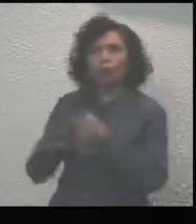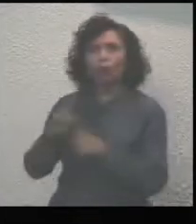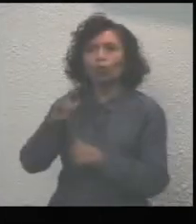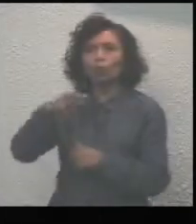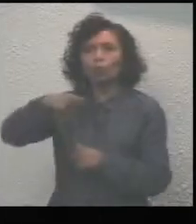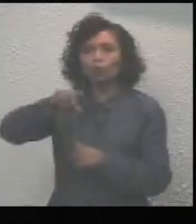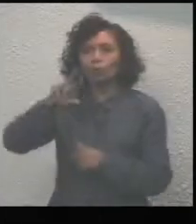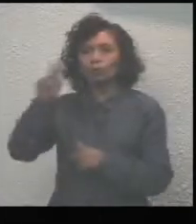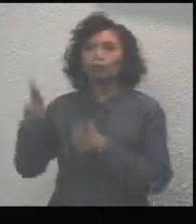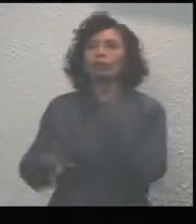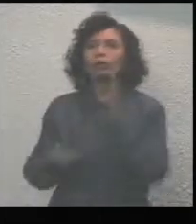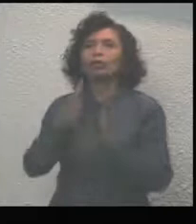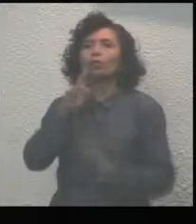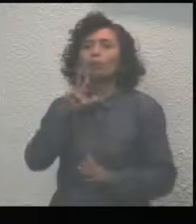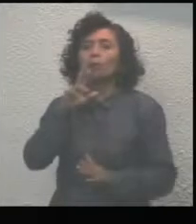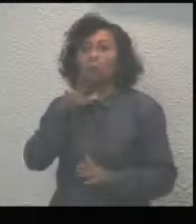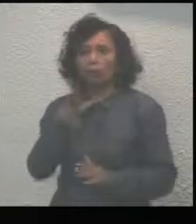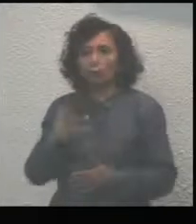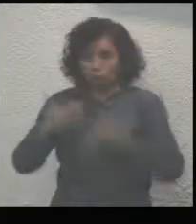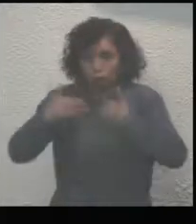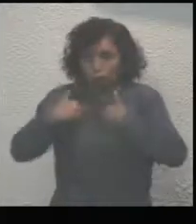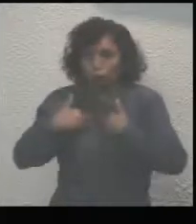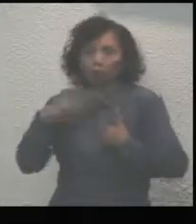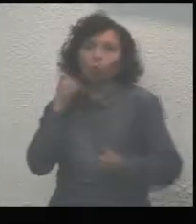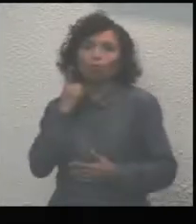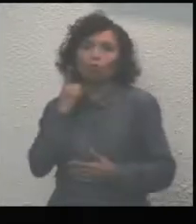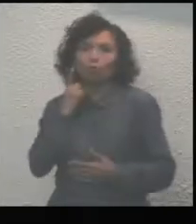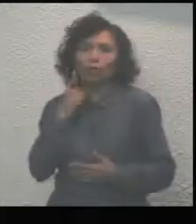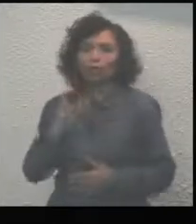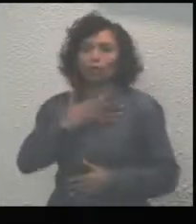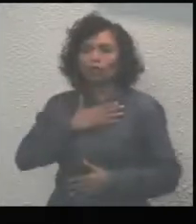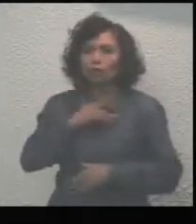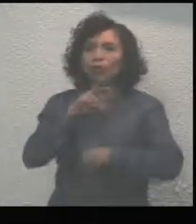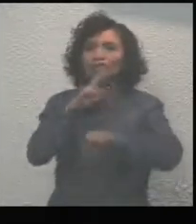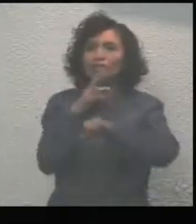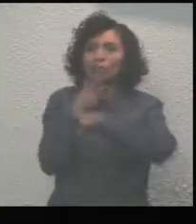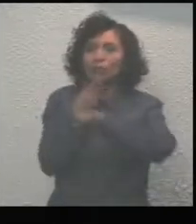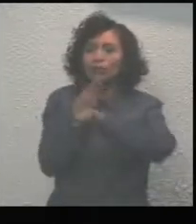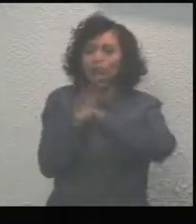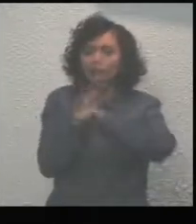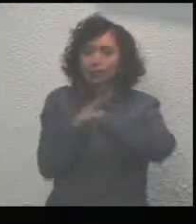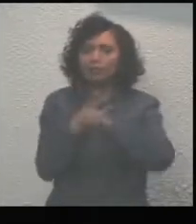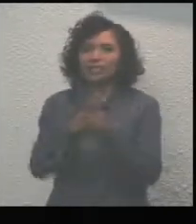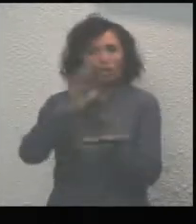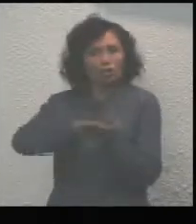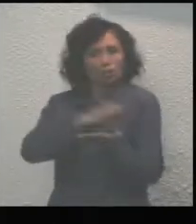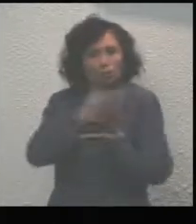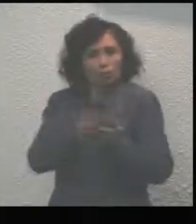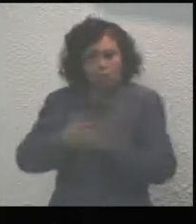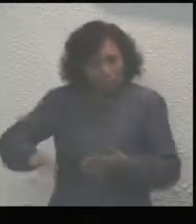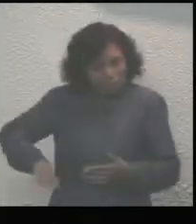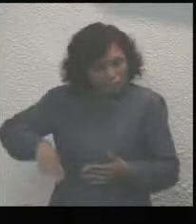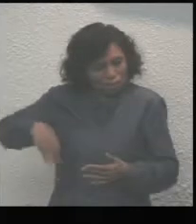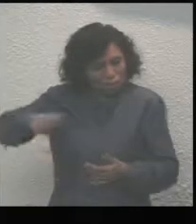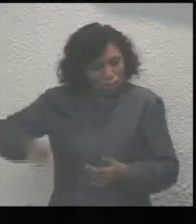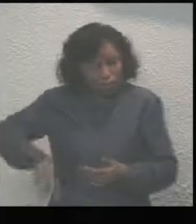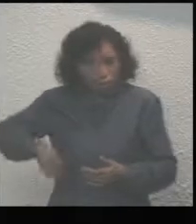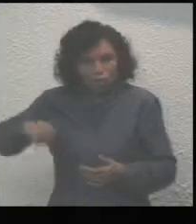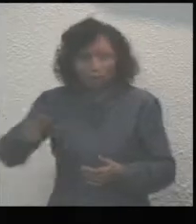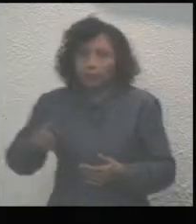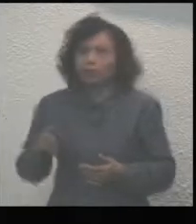Roo, tengo como legisladora una doble responsabilidad: ser digna del esfuerzo fundador de miles